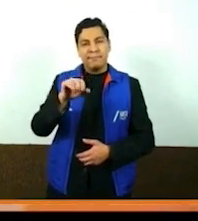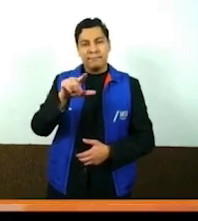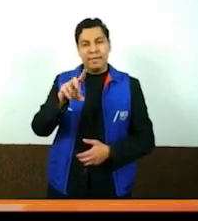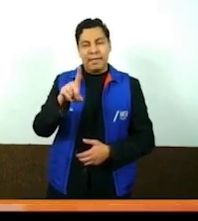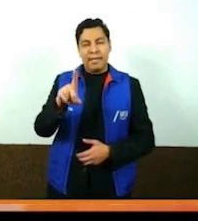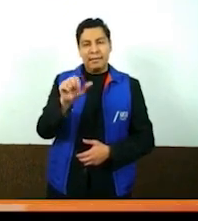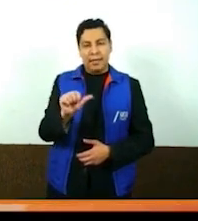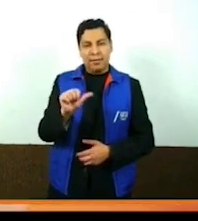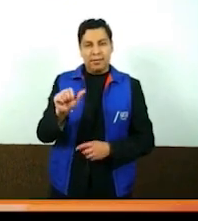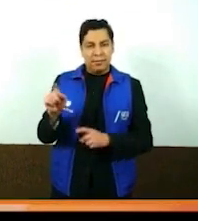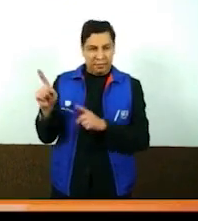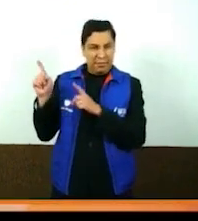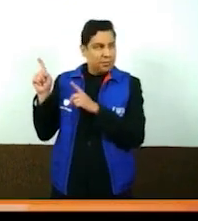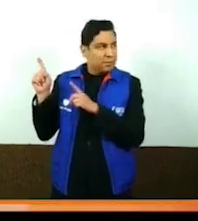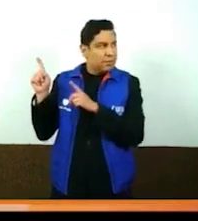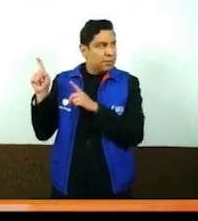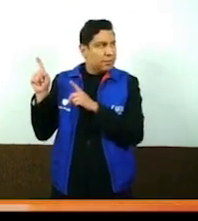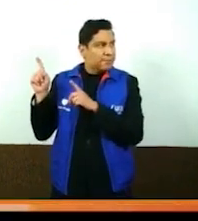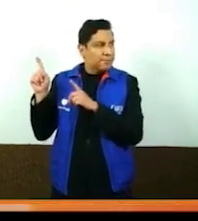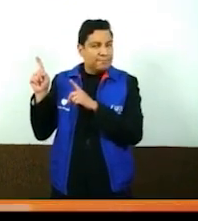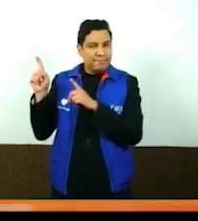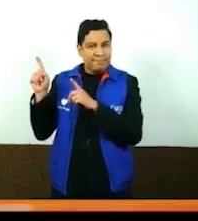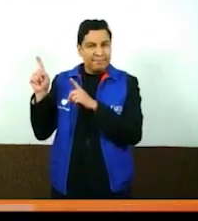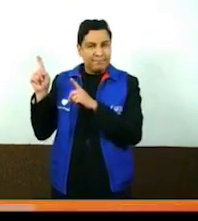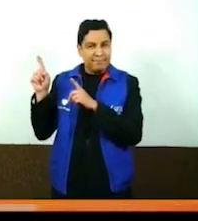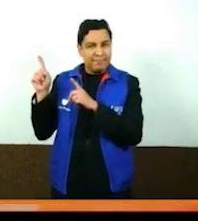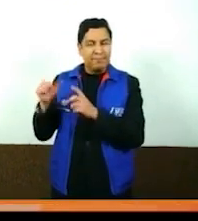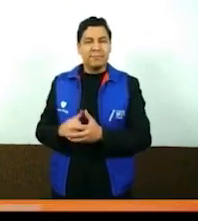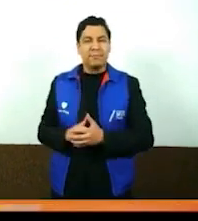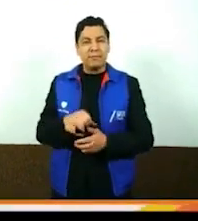Hilda Frangiuti Tiburcio,